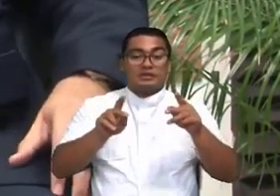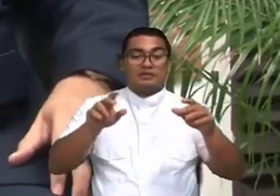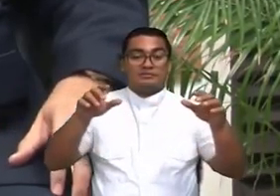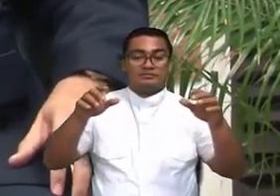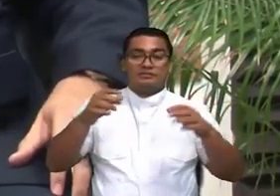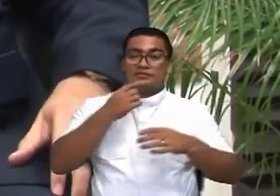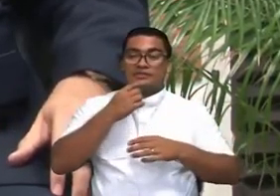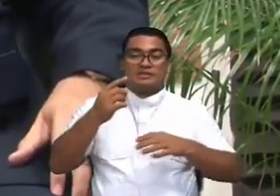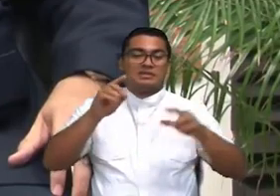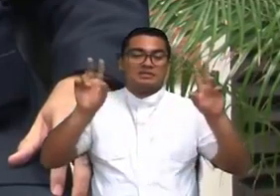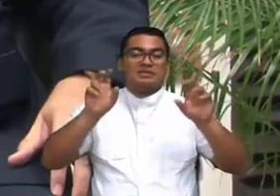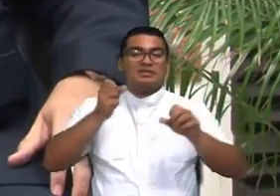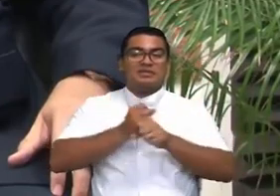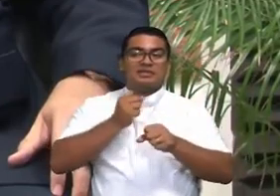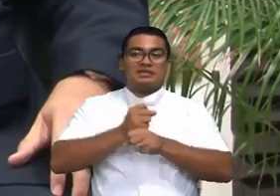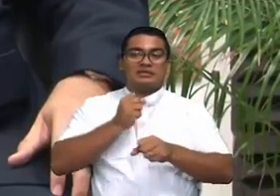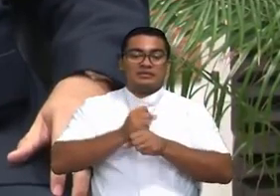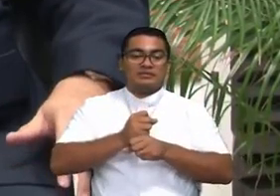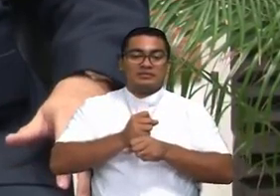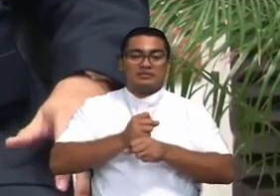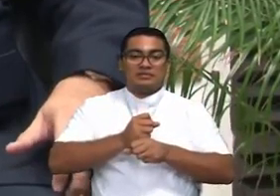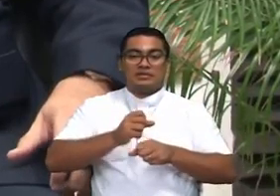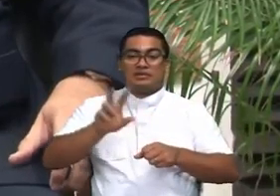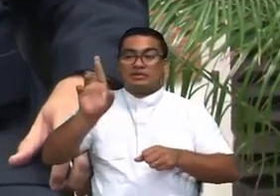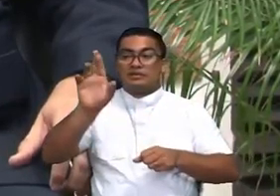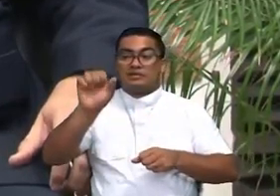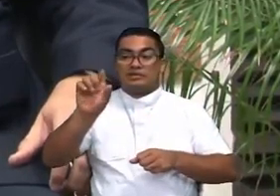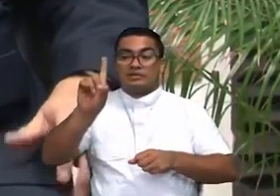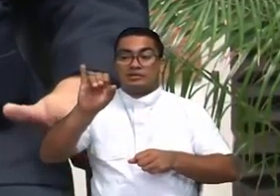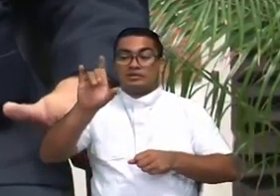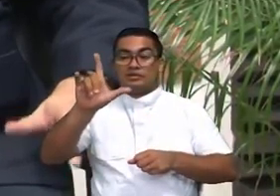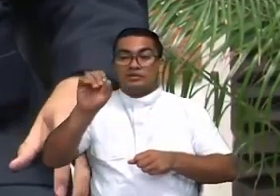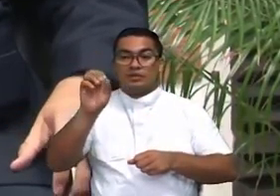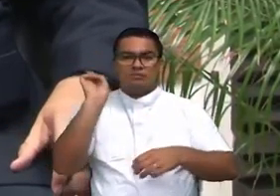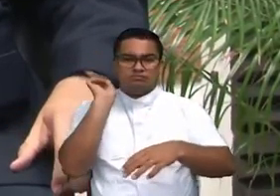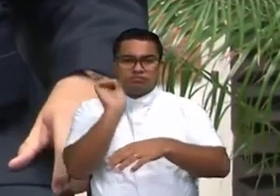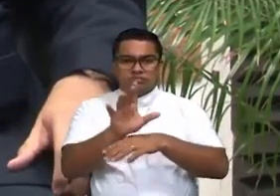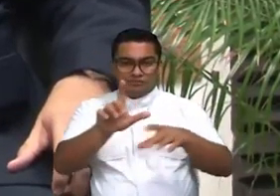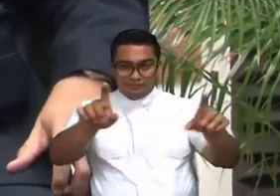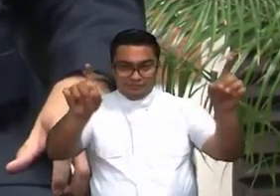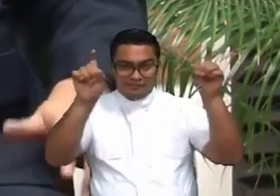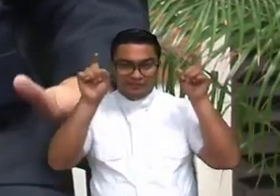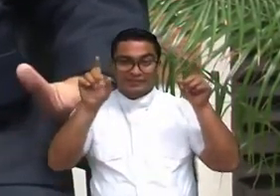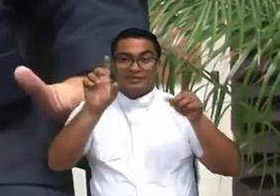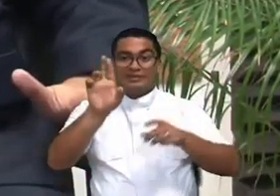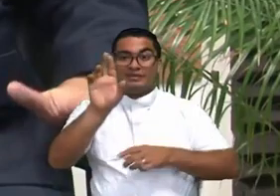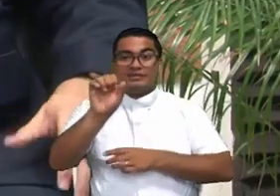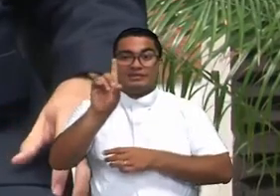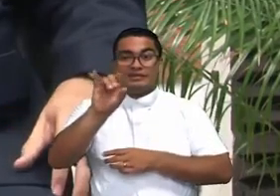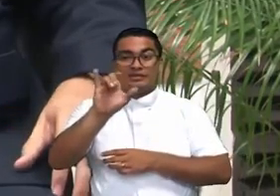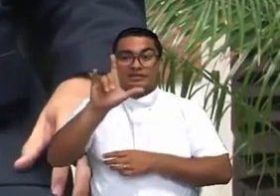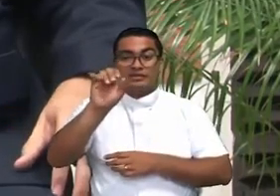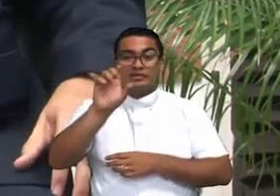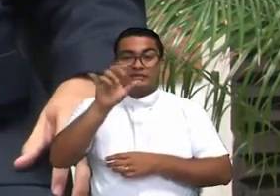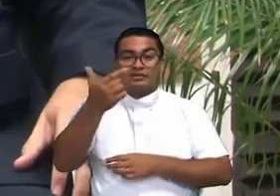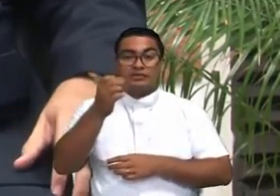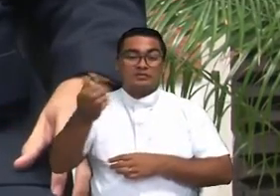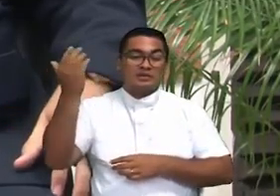8 de noviembre, Día Mundial de la Radiología. Este 8 de noviembre se celebra porque el día de hoy, en 1895,